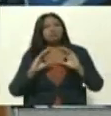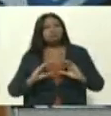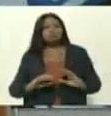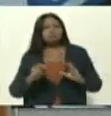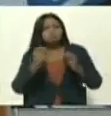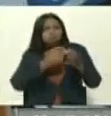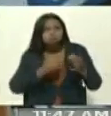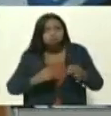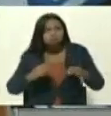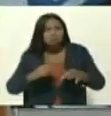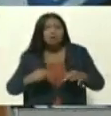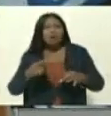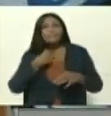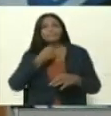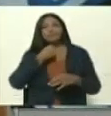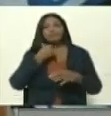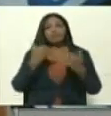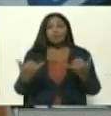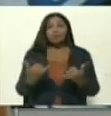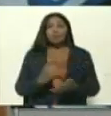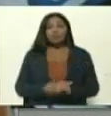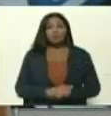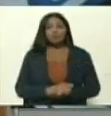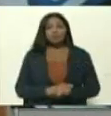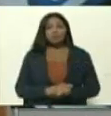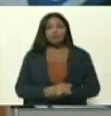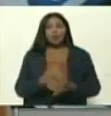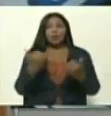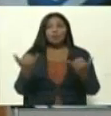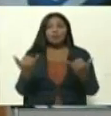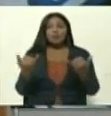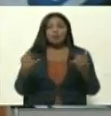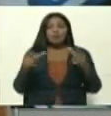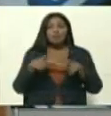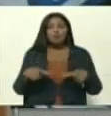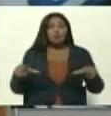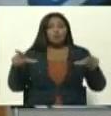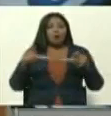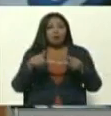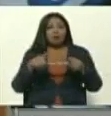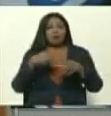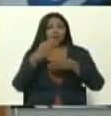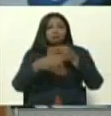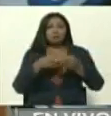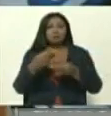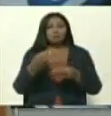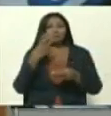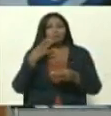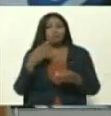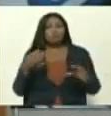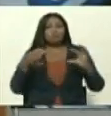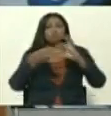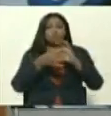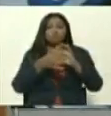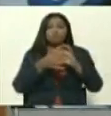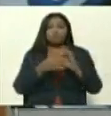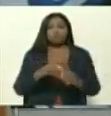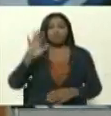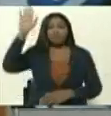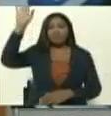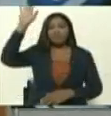en este, vamos a decir así, auditorio, que alzasen la mano, por ejemplo, los que son del Ministerio Público.